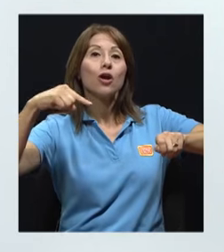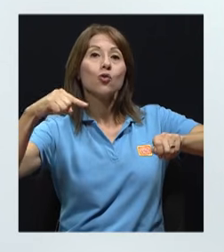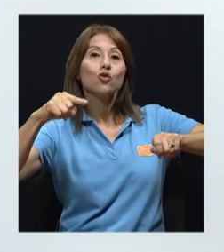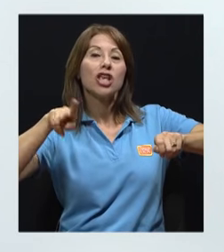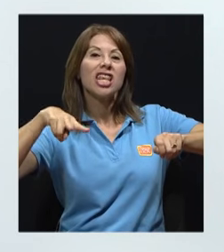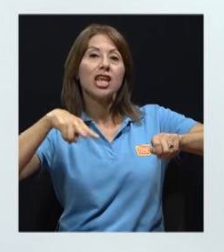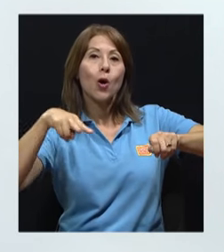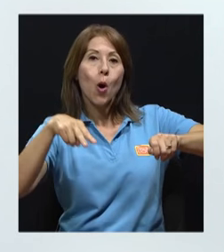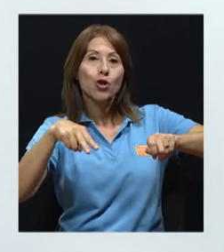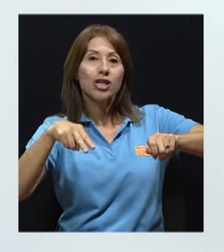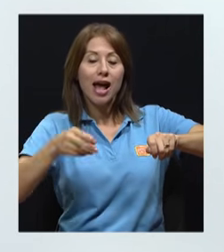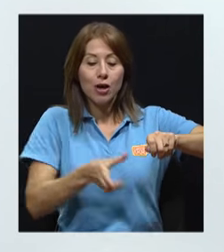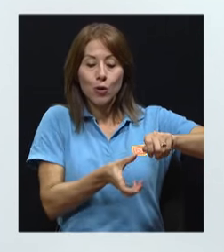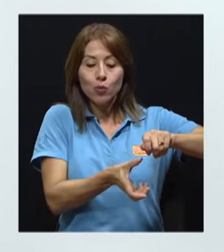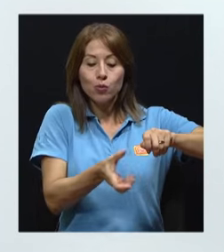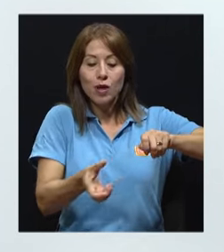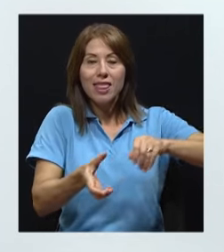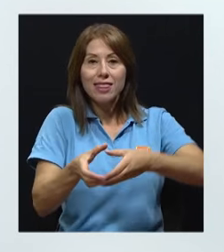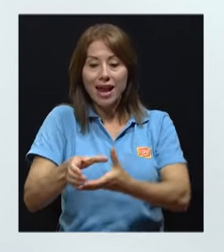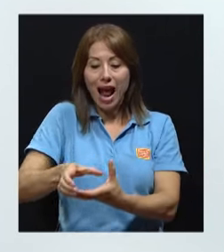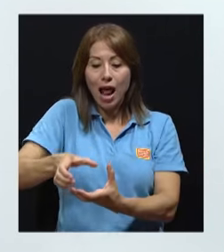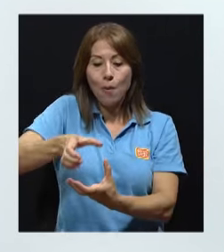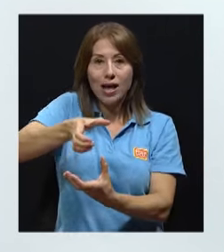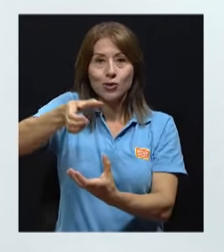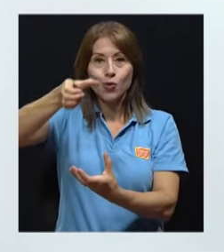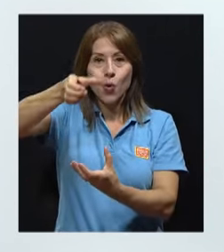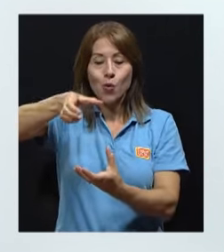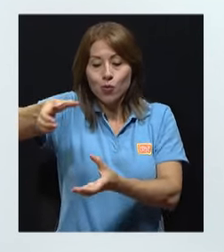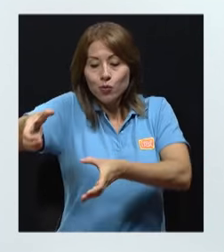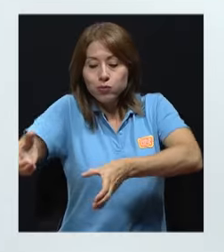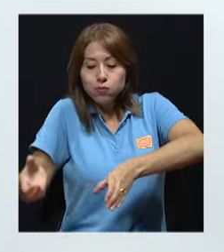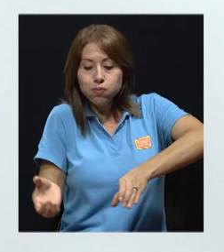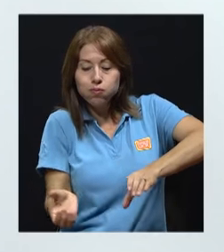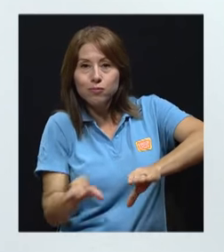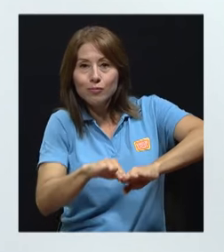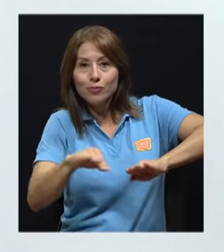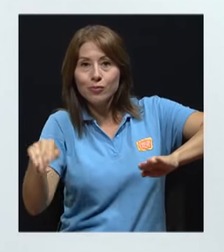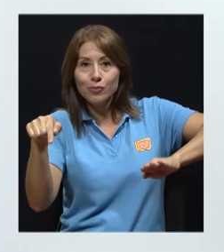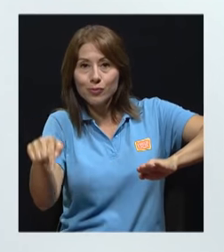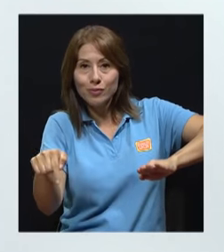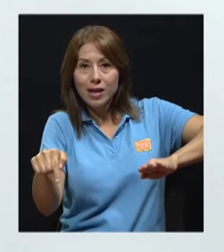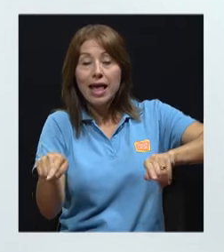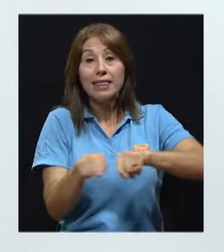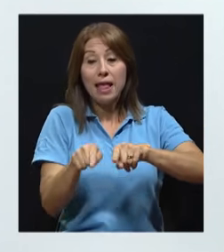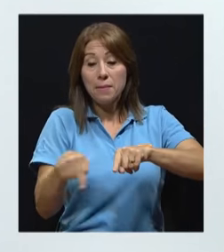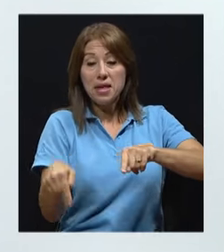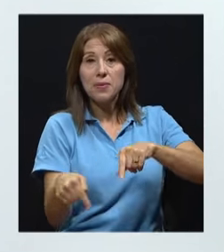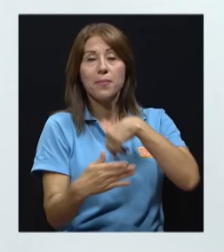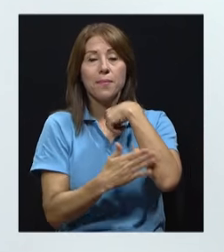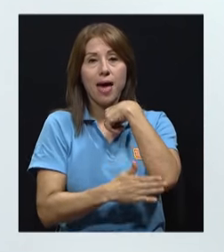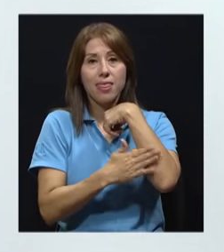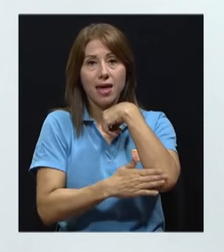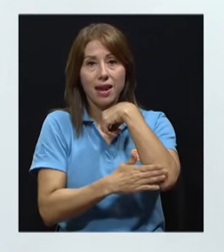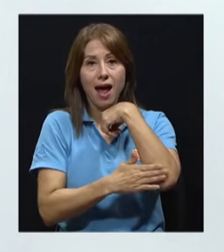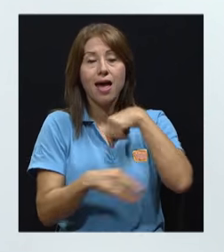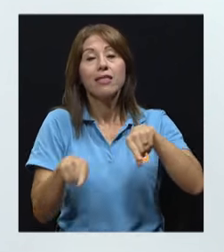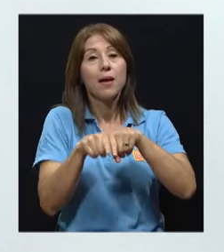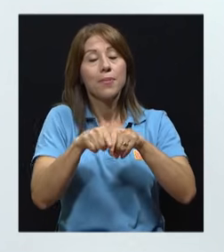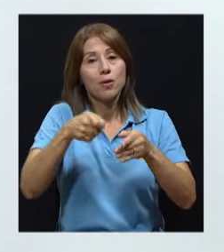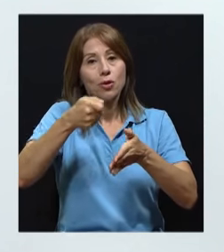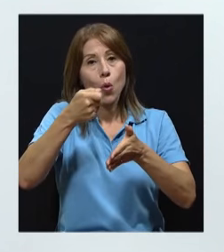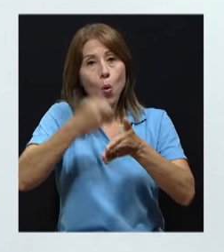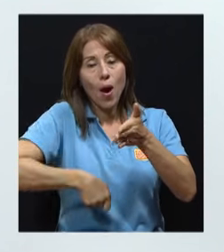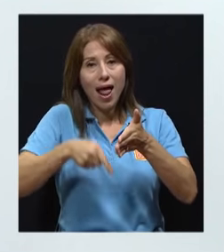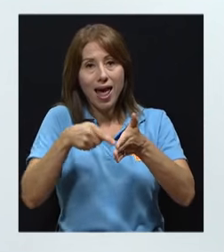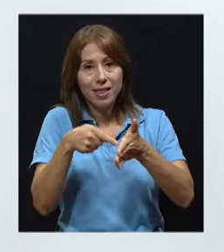nicoya con resonadores de calabazo que ya no hay marimbas de calabaza en guanacaste eh con